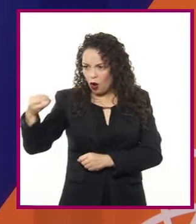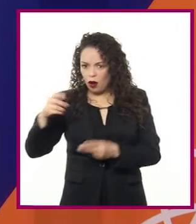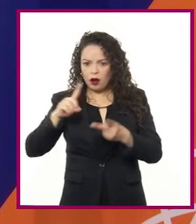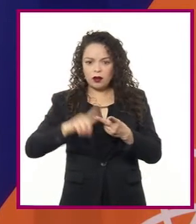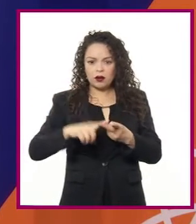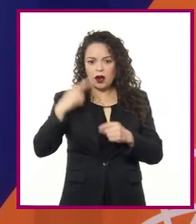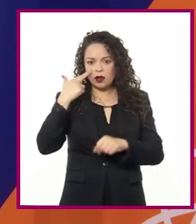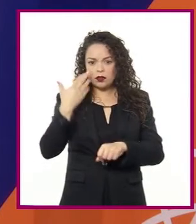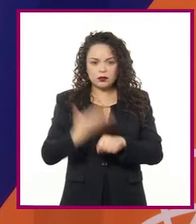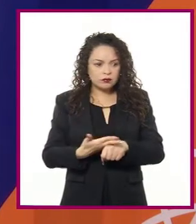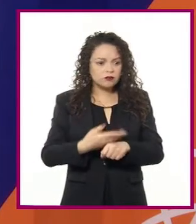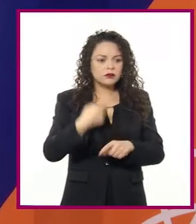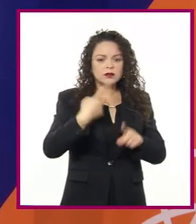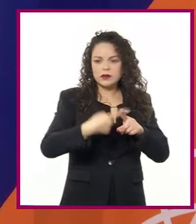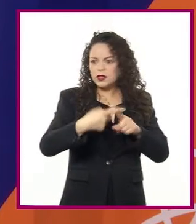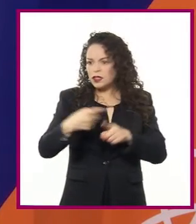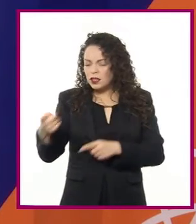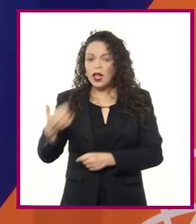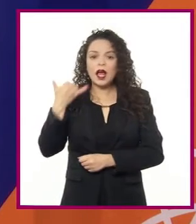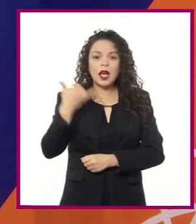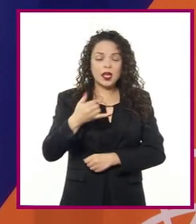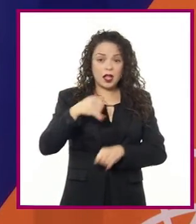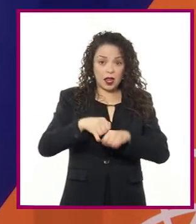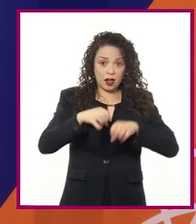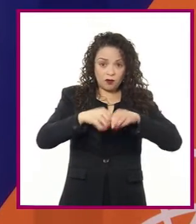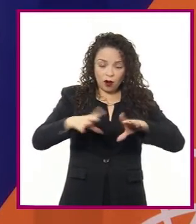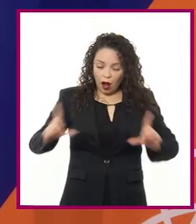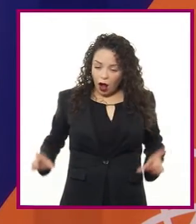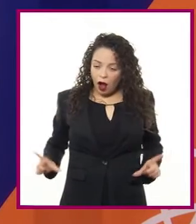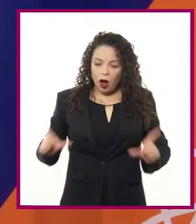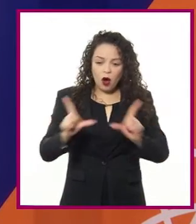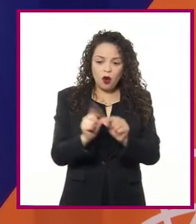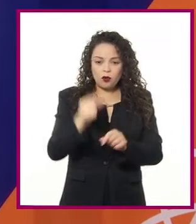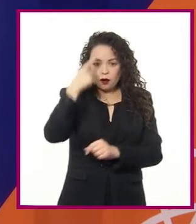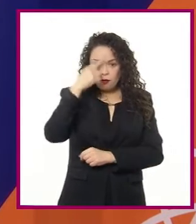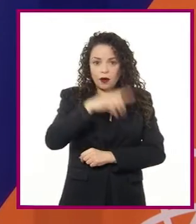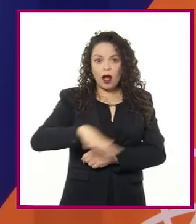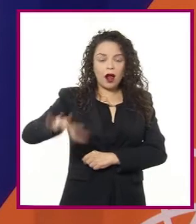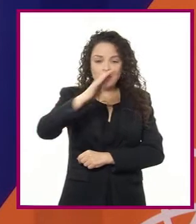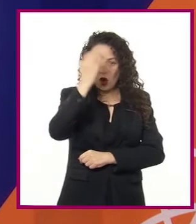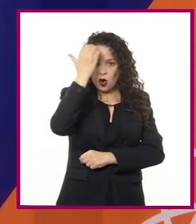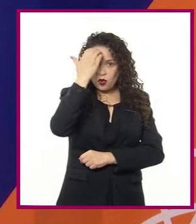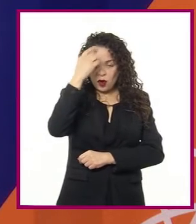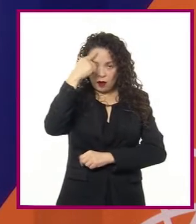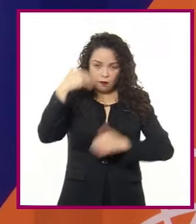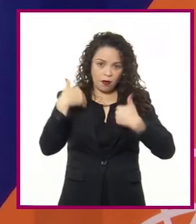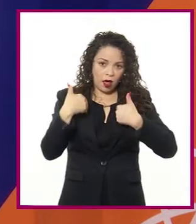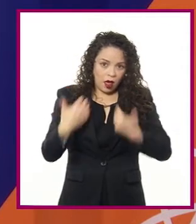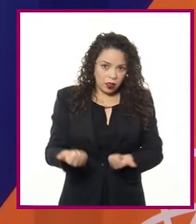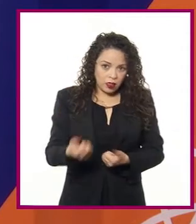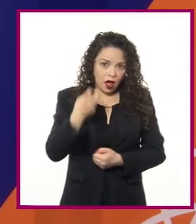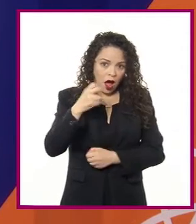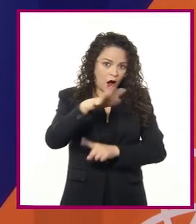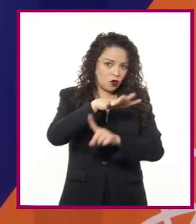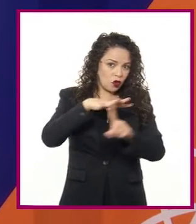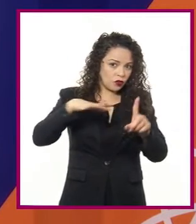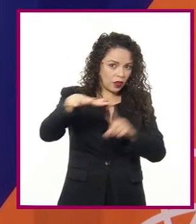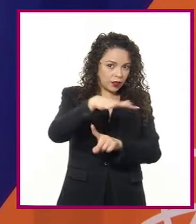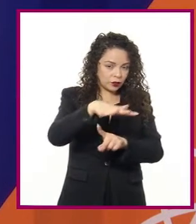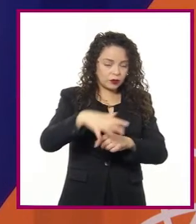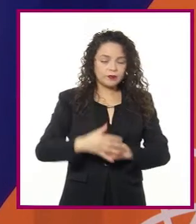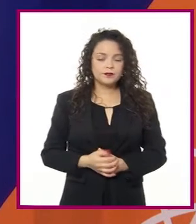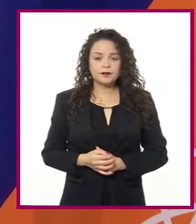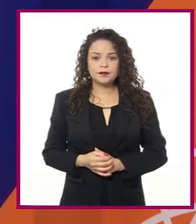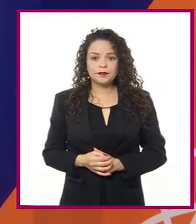y sintetizar la información que nos interesa dar a conocer y entender la situación para contextualizarla.